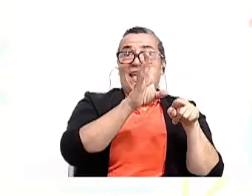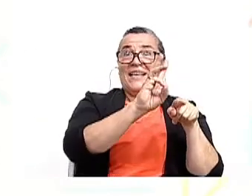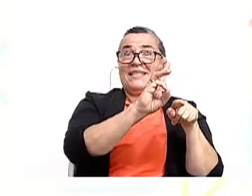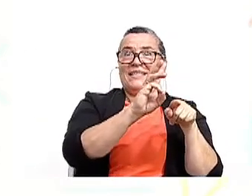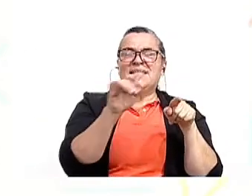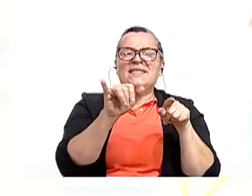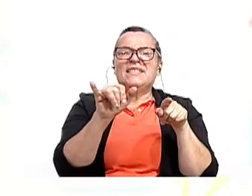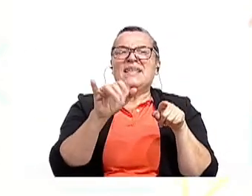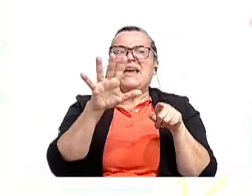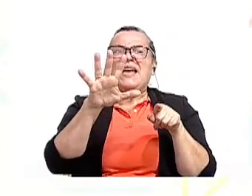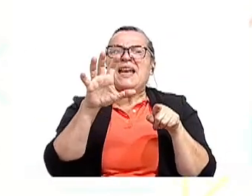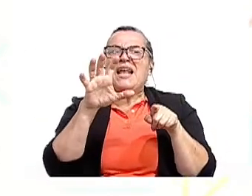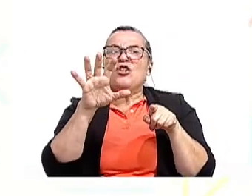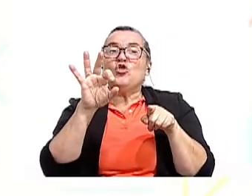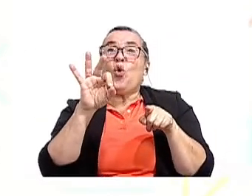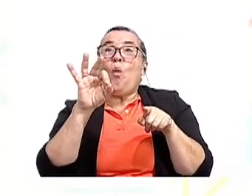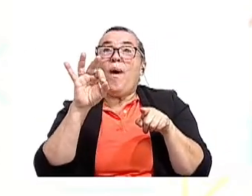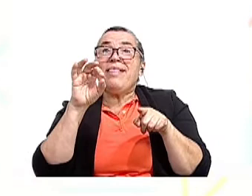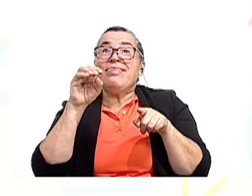es igual a